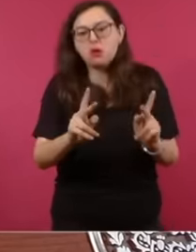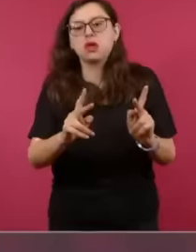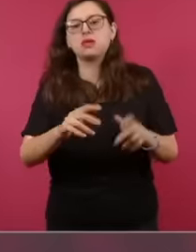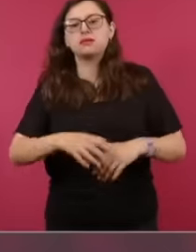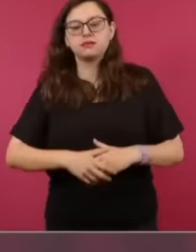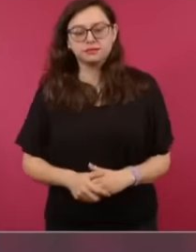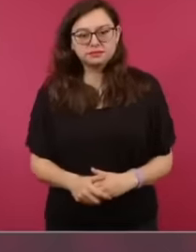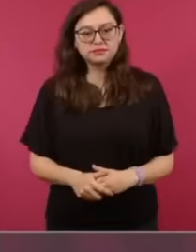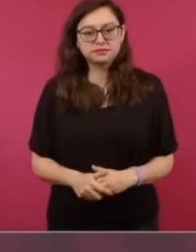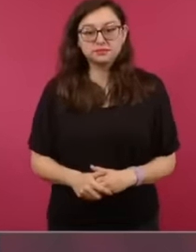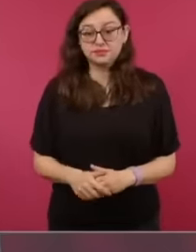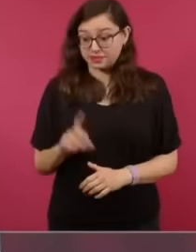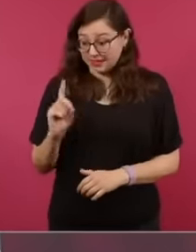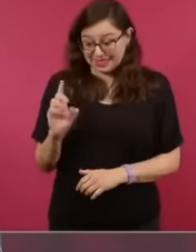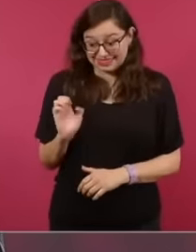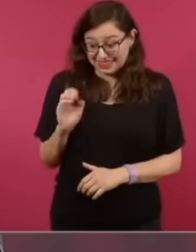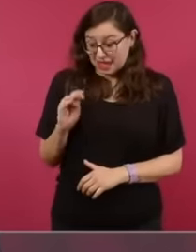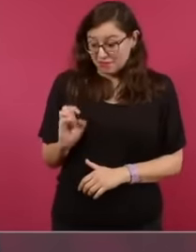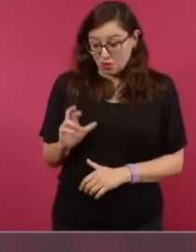El método democrático.